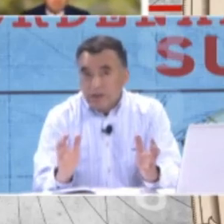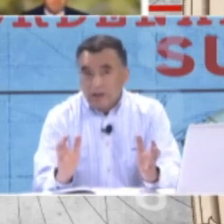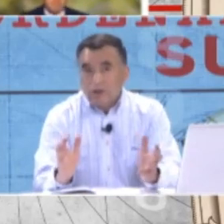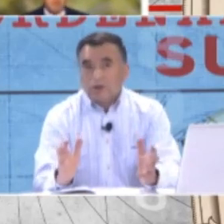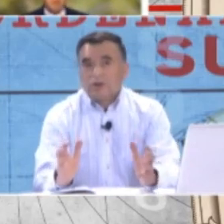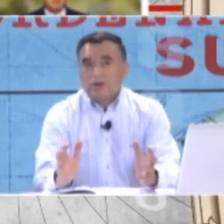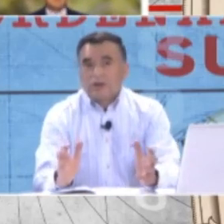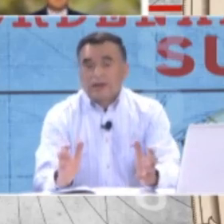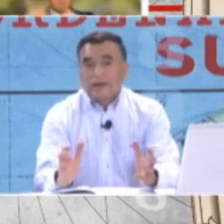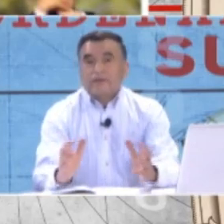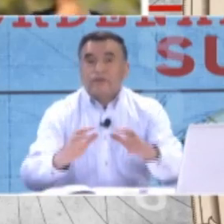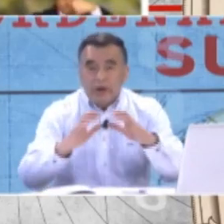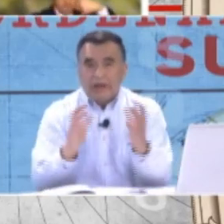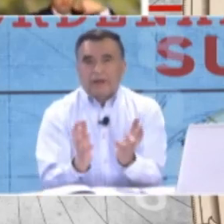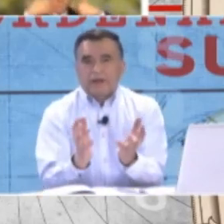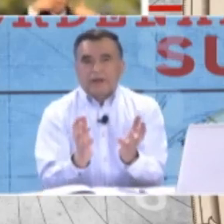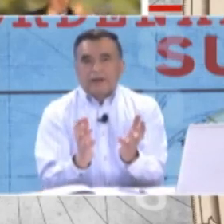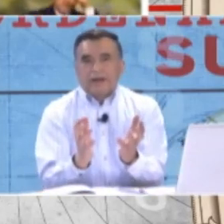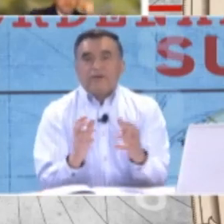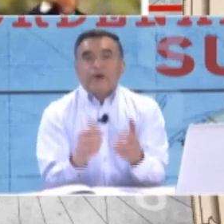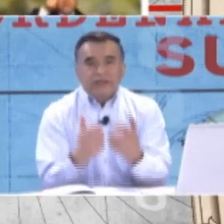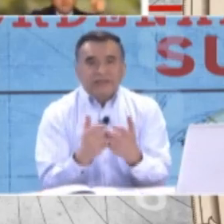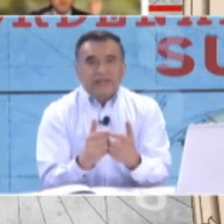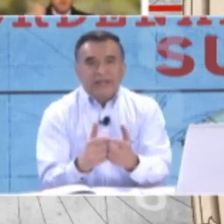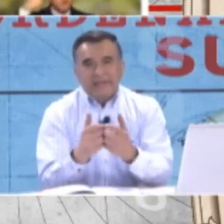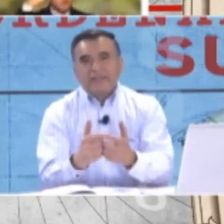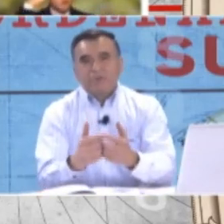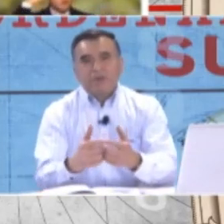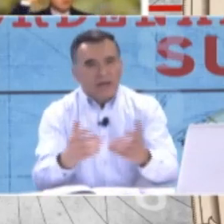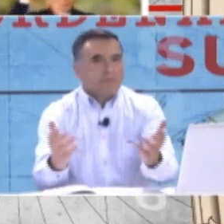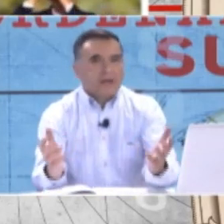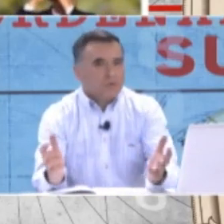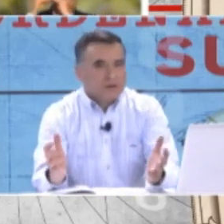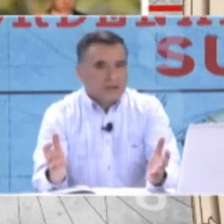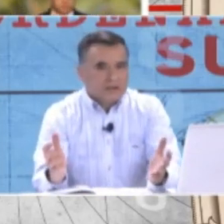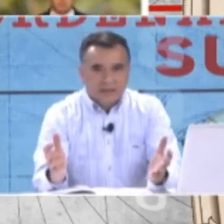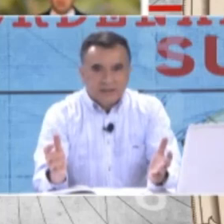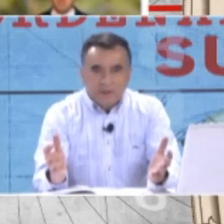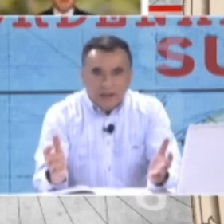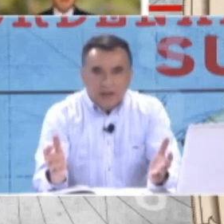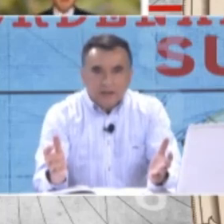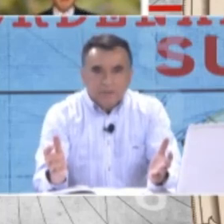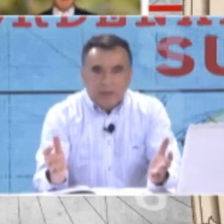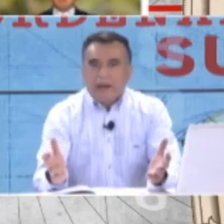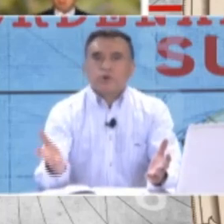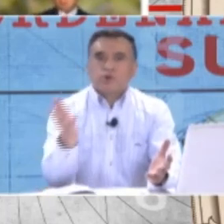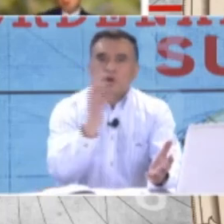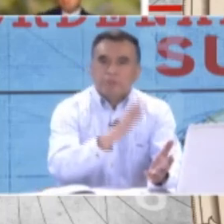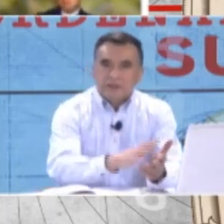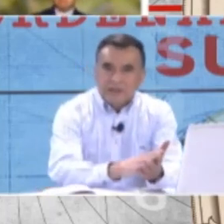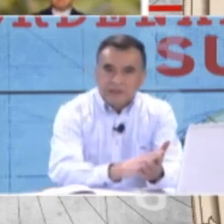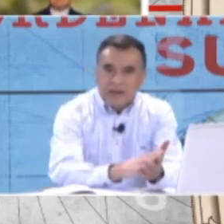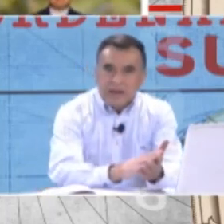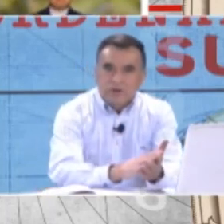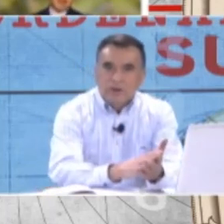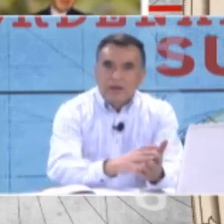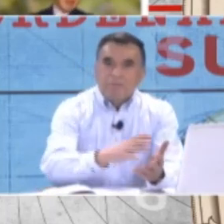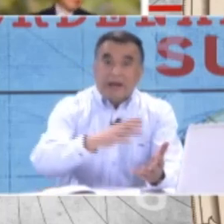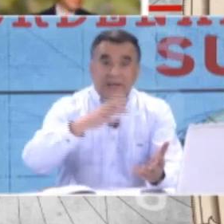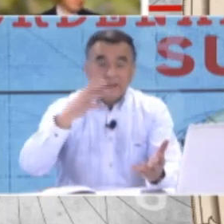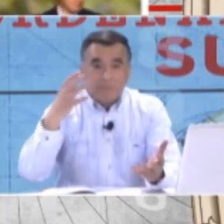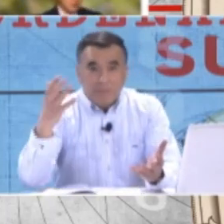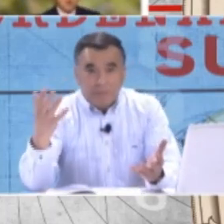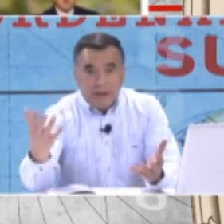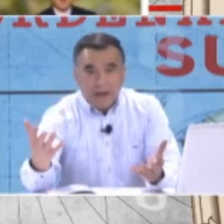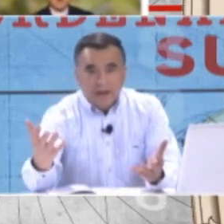enemigo interno fue la fuente de legitimidad para nuestras guerras civiles, para los golpes de Estado,